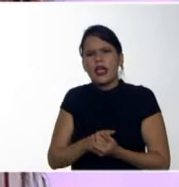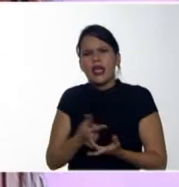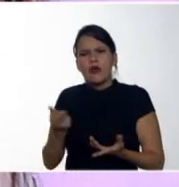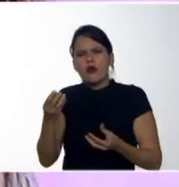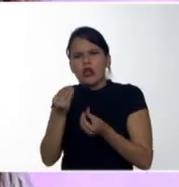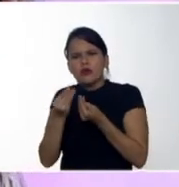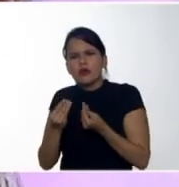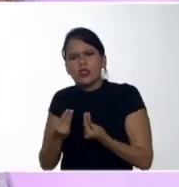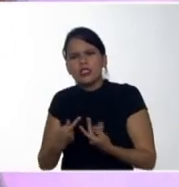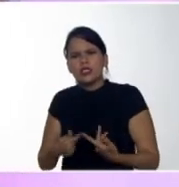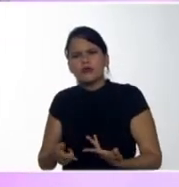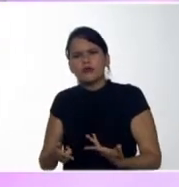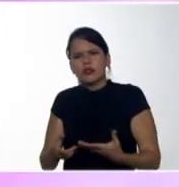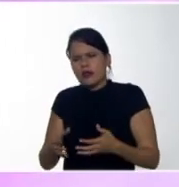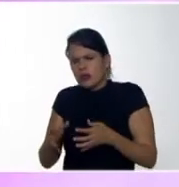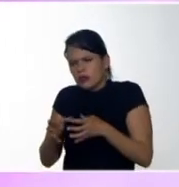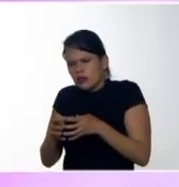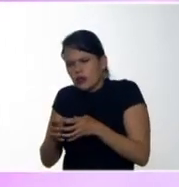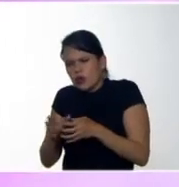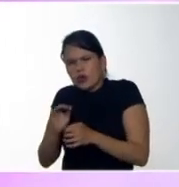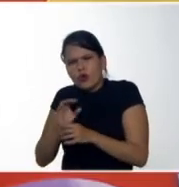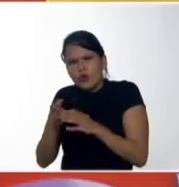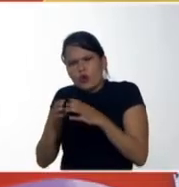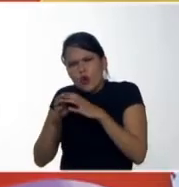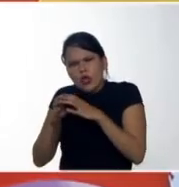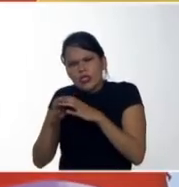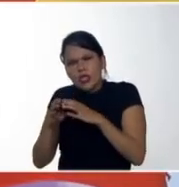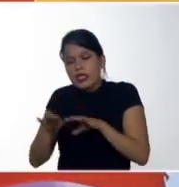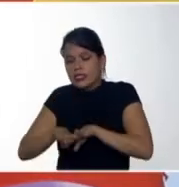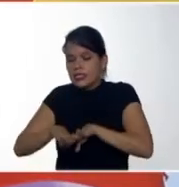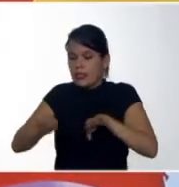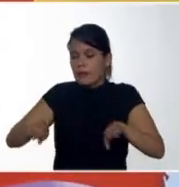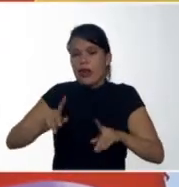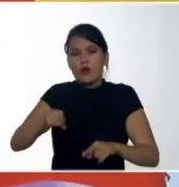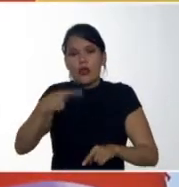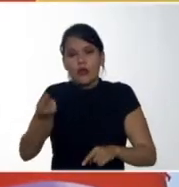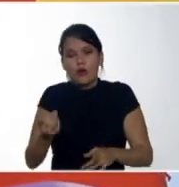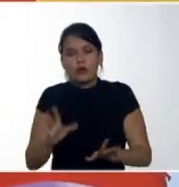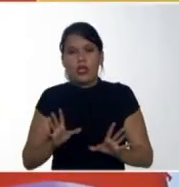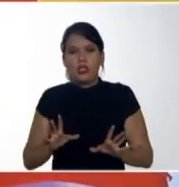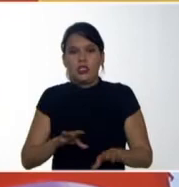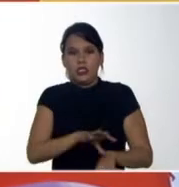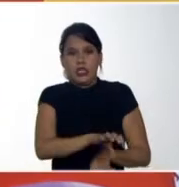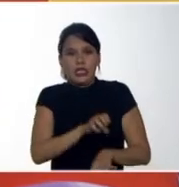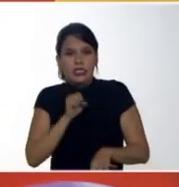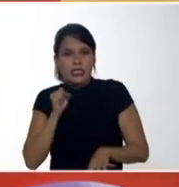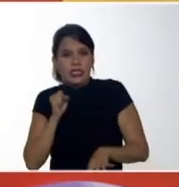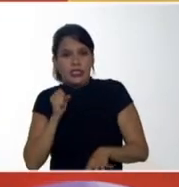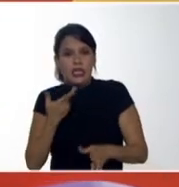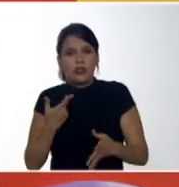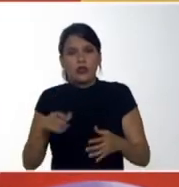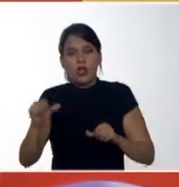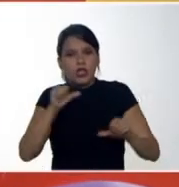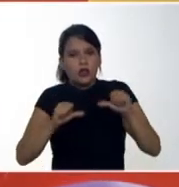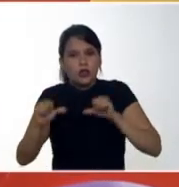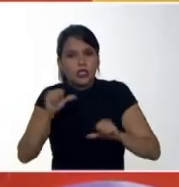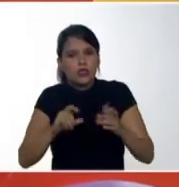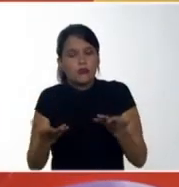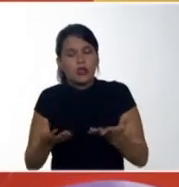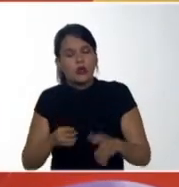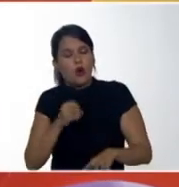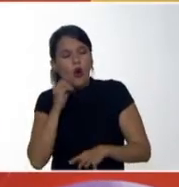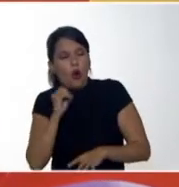sustancia mucho más pura o concentrada. Separar una de otra, Perfecto. ya sea quitándole los aditivos químicos